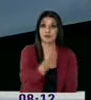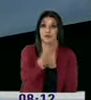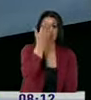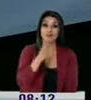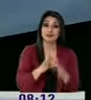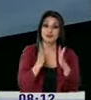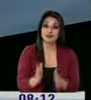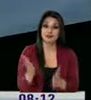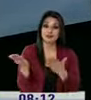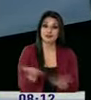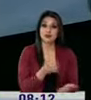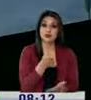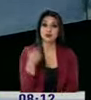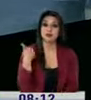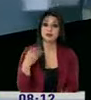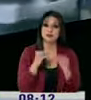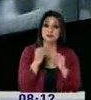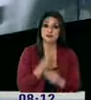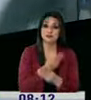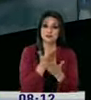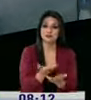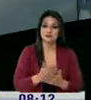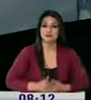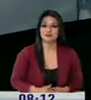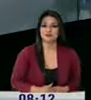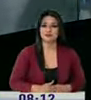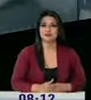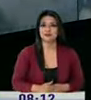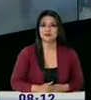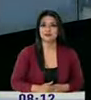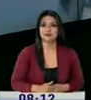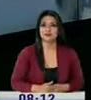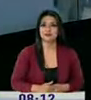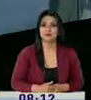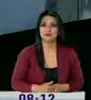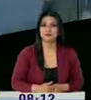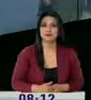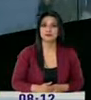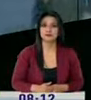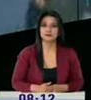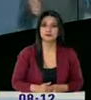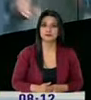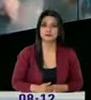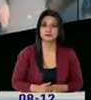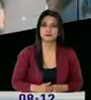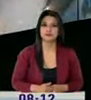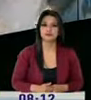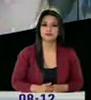días. Adelante, por favor. Tú tienes la información con los vecinos.